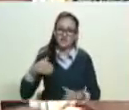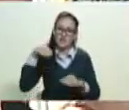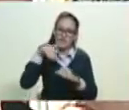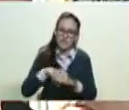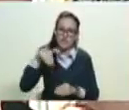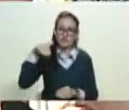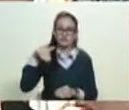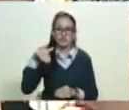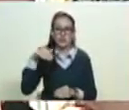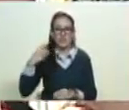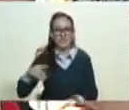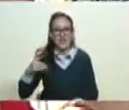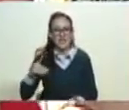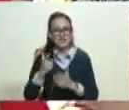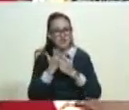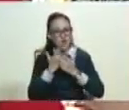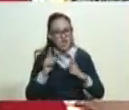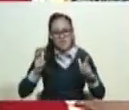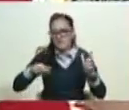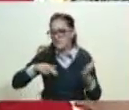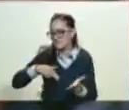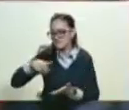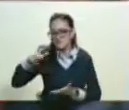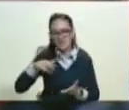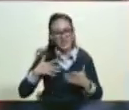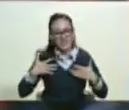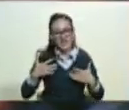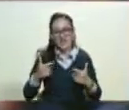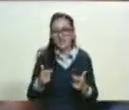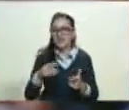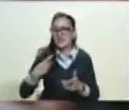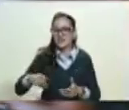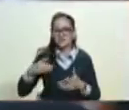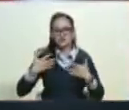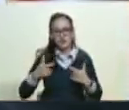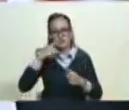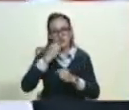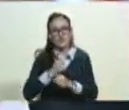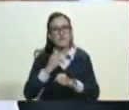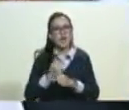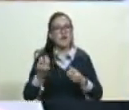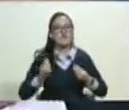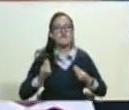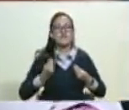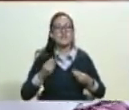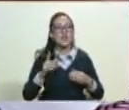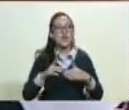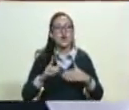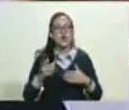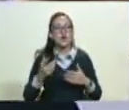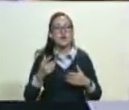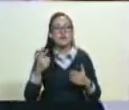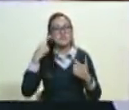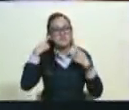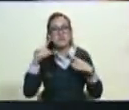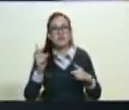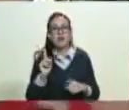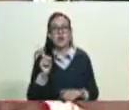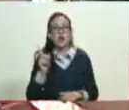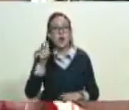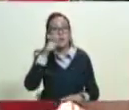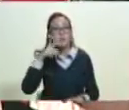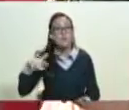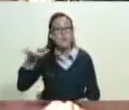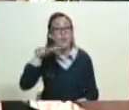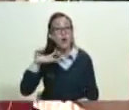para ejercer el derecho al libre tránsito, el derecho a la salud, al trabajo, a la vida. No llegamos aquí de la nada, compañero. El pueblo llegó